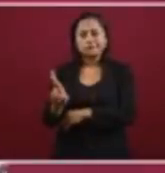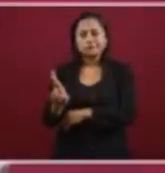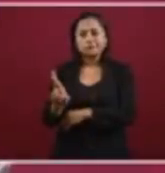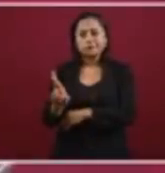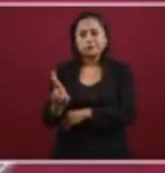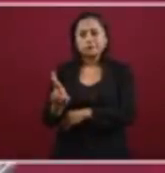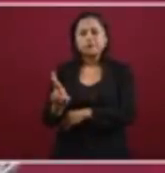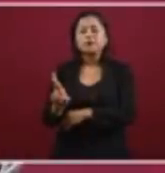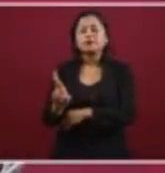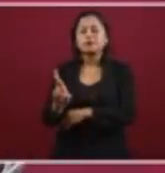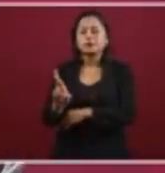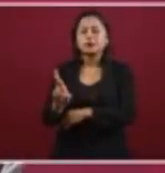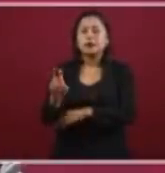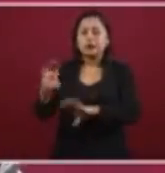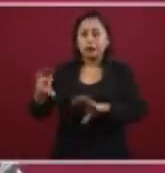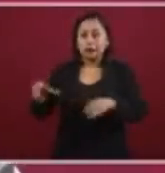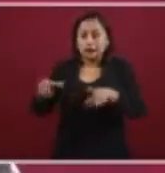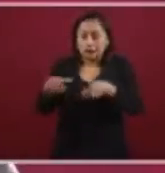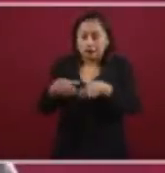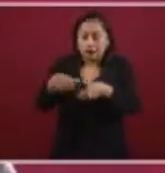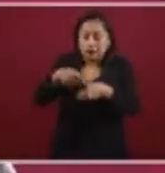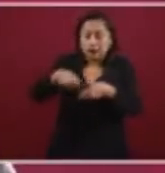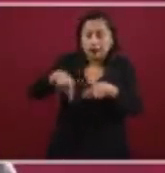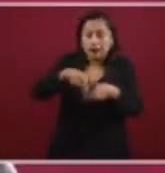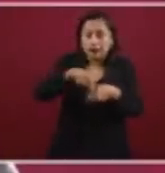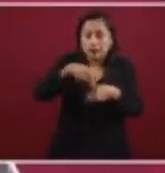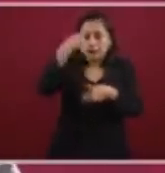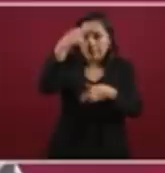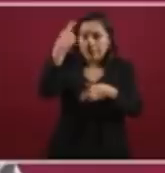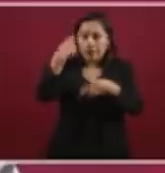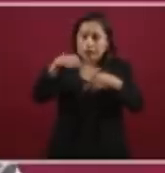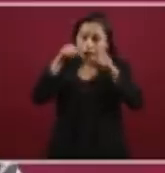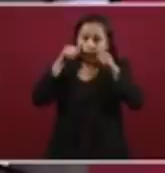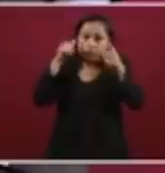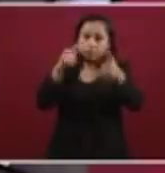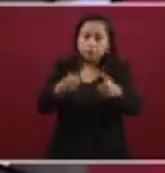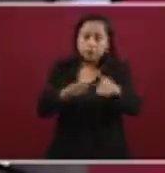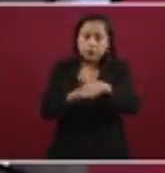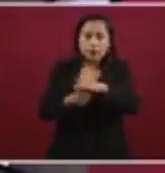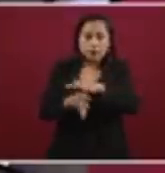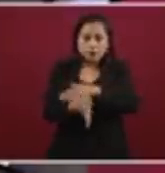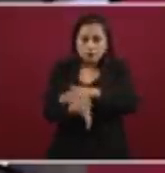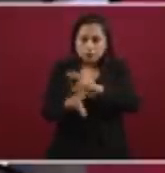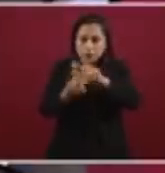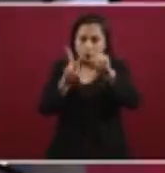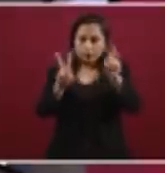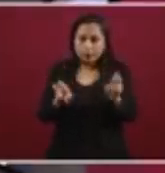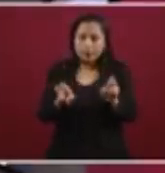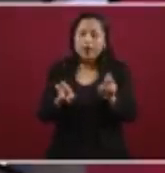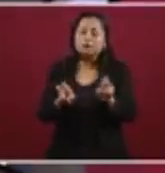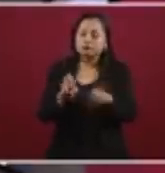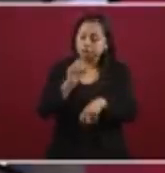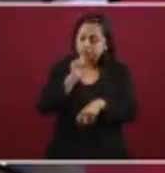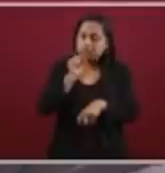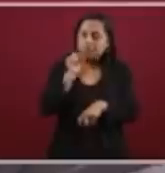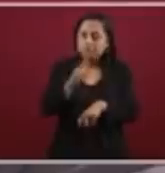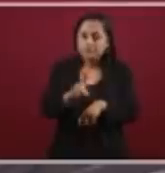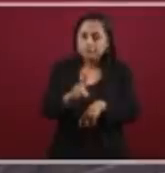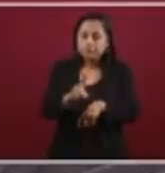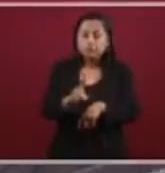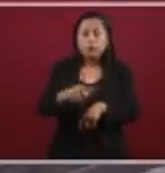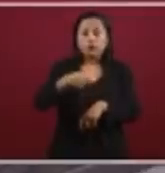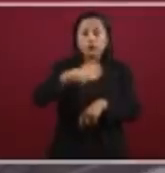especial del caso ayotzinapa y yo tengo el compromiso con las madres con los padres de